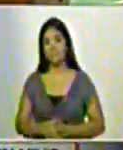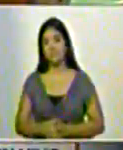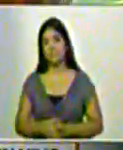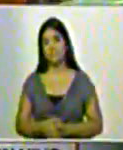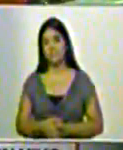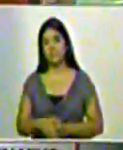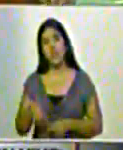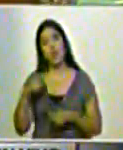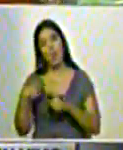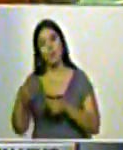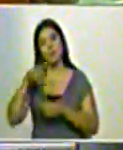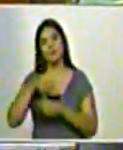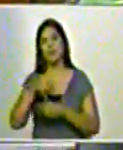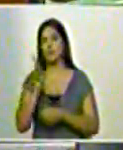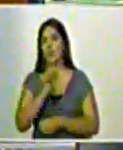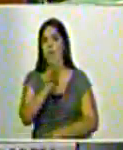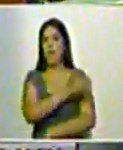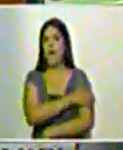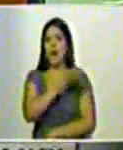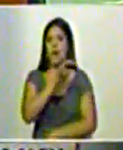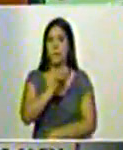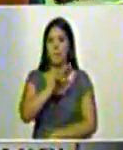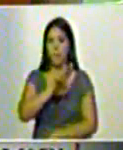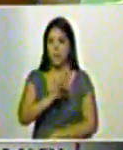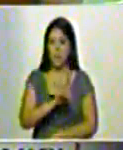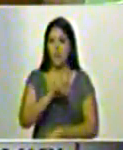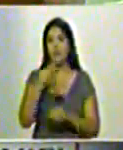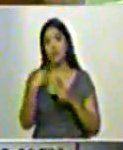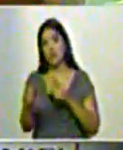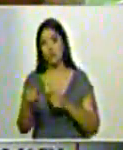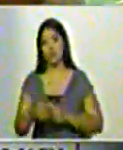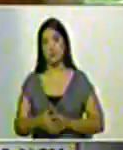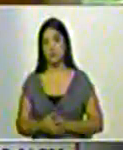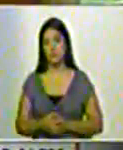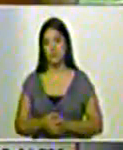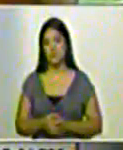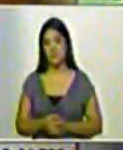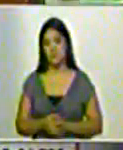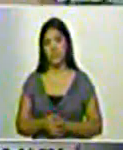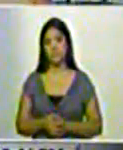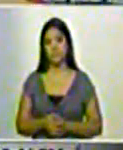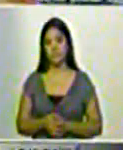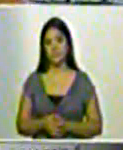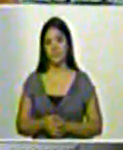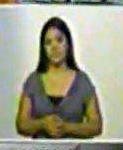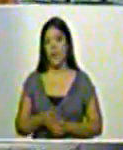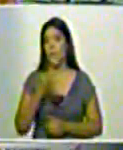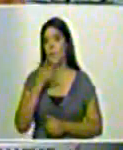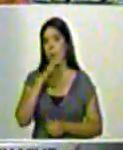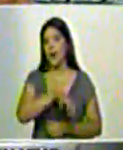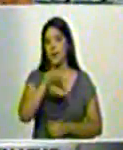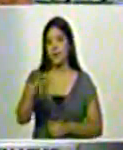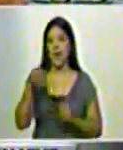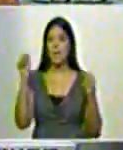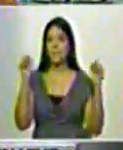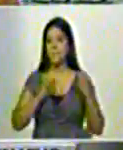resto de la votación no es que la tiene la MUC, está dividida entre la MUC y otros. otros. Hay estados, por ejemplo,